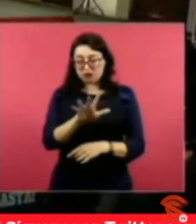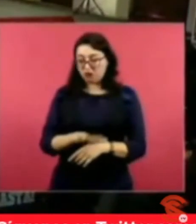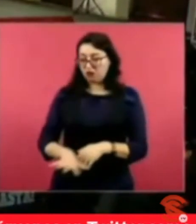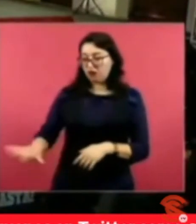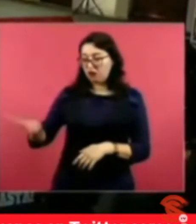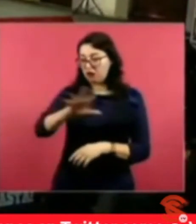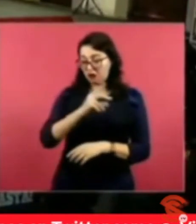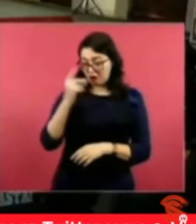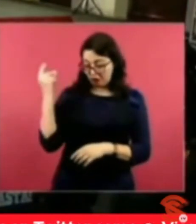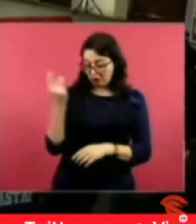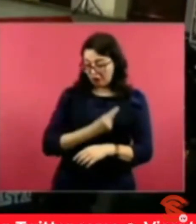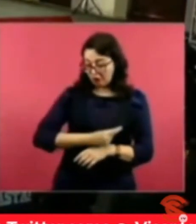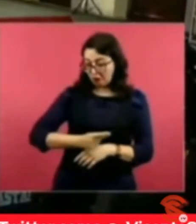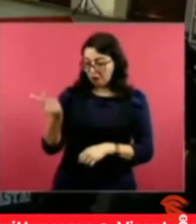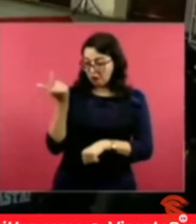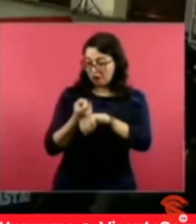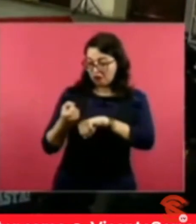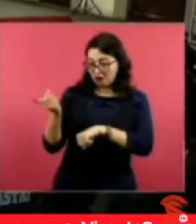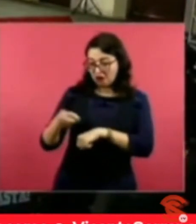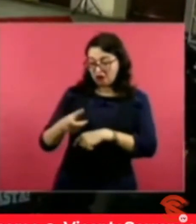gente.